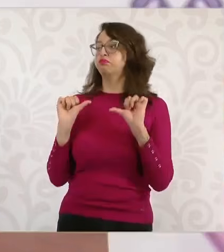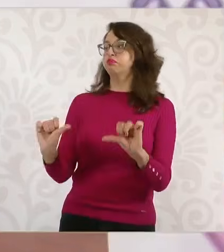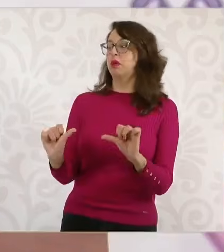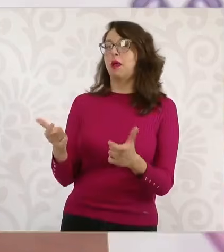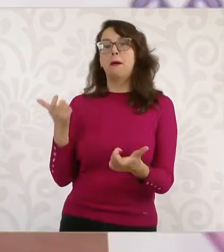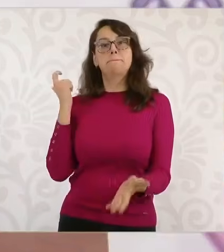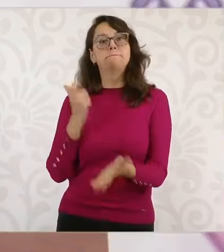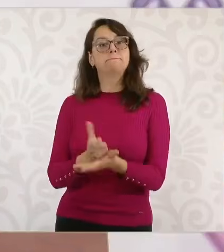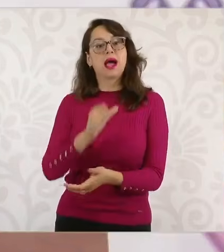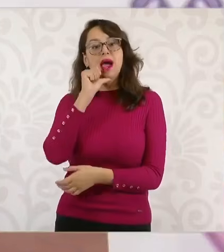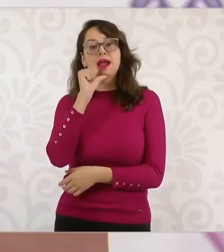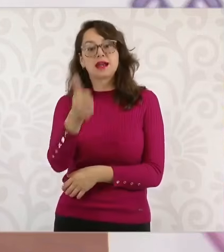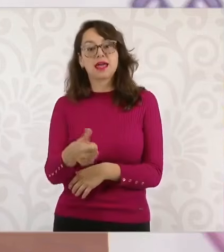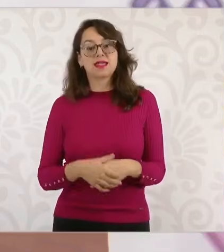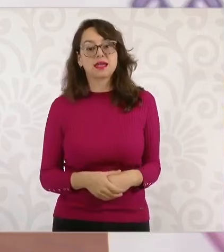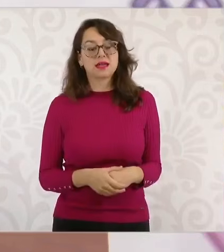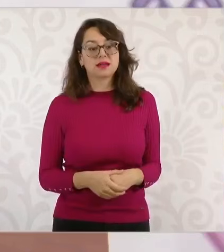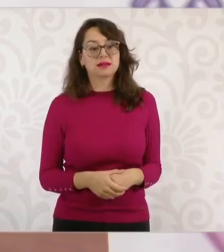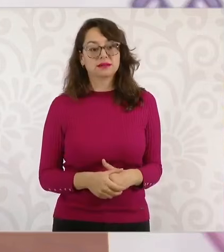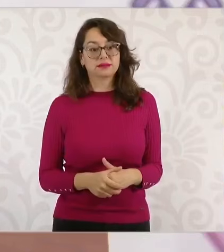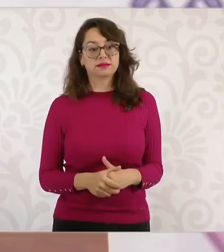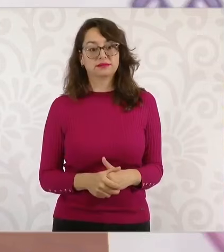se vendían de una a otra.